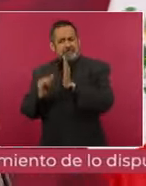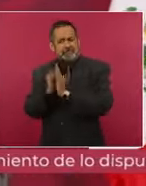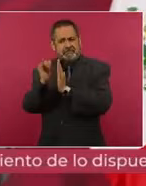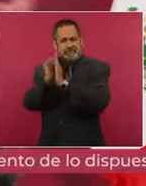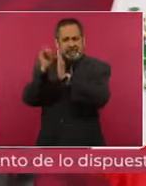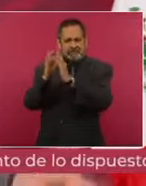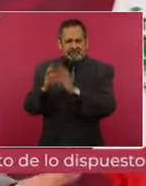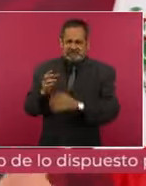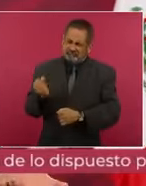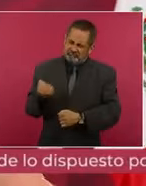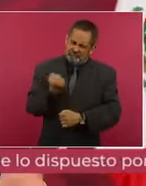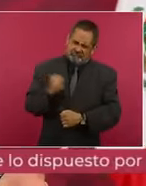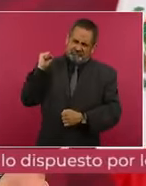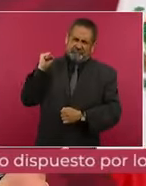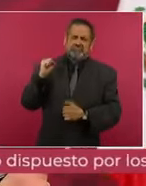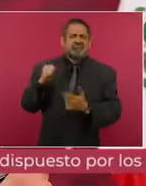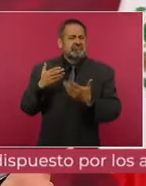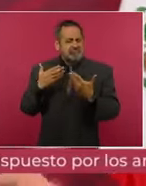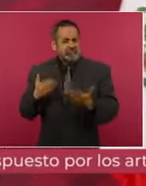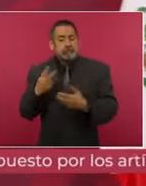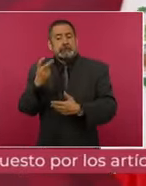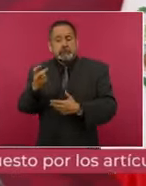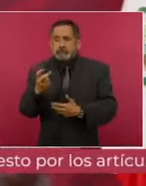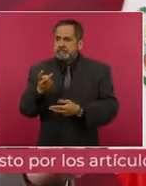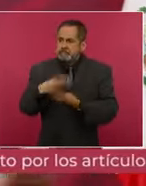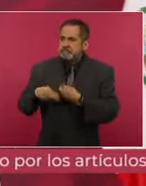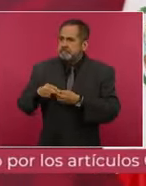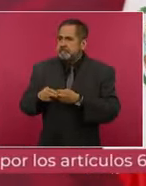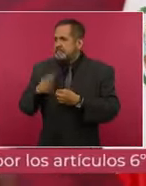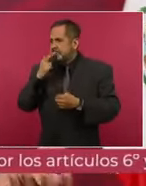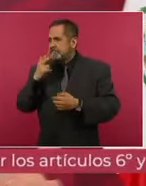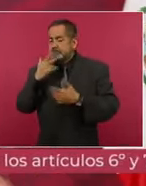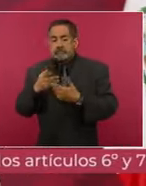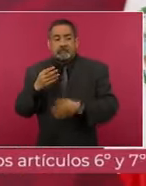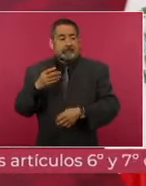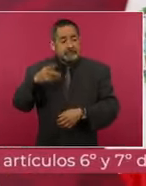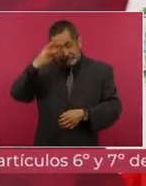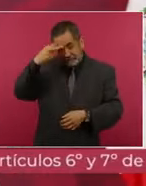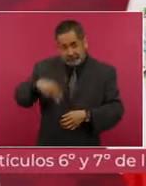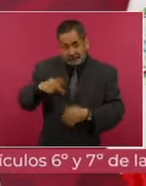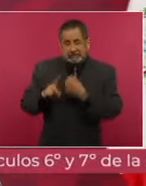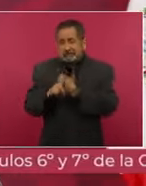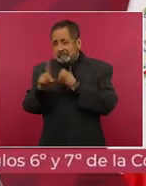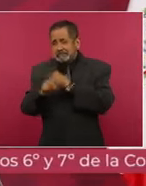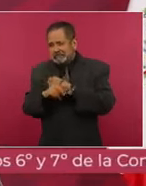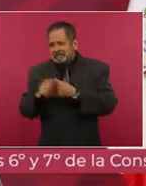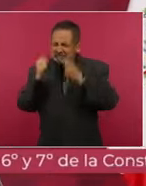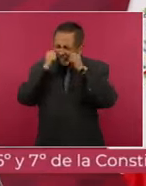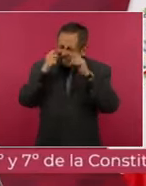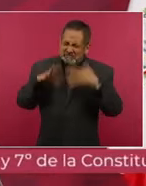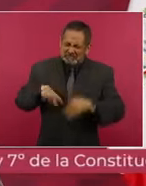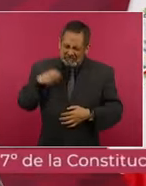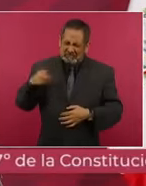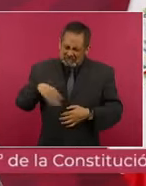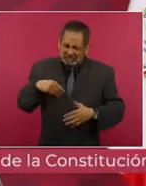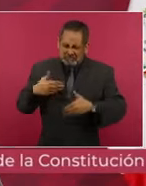Pues por eso salimos y enfrentamos todas las calamidades,